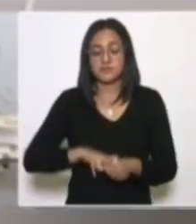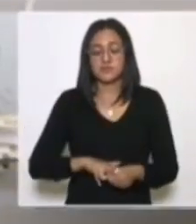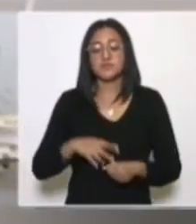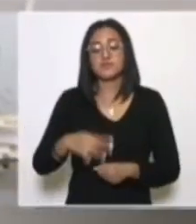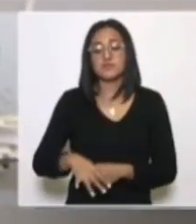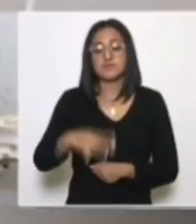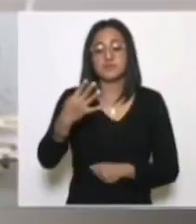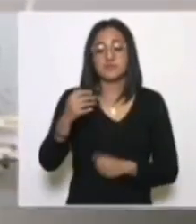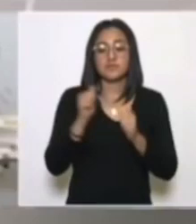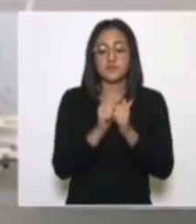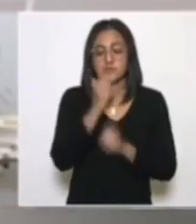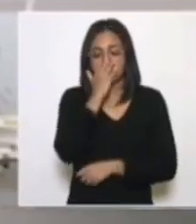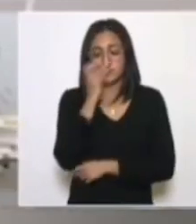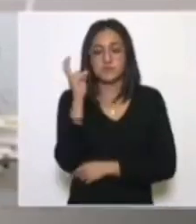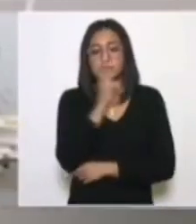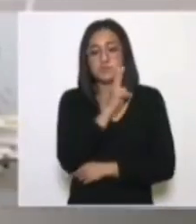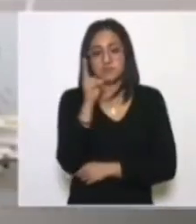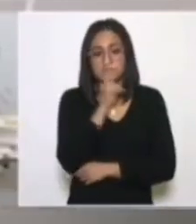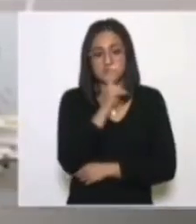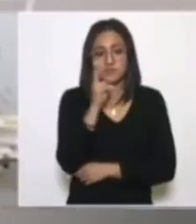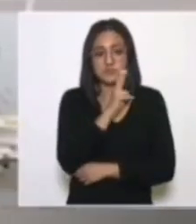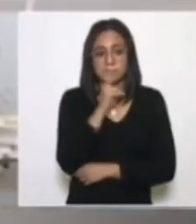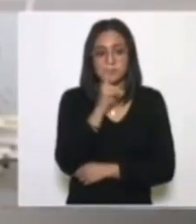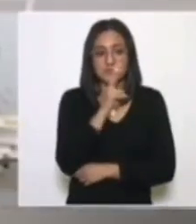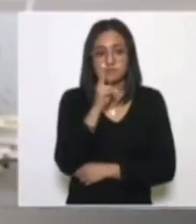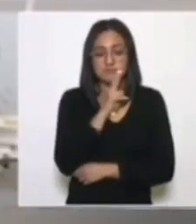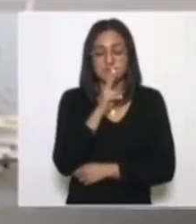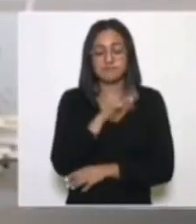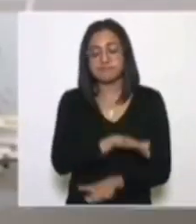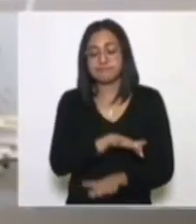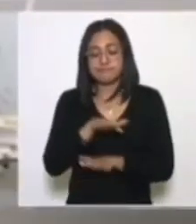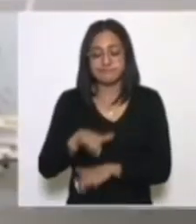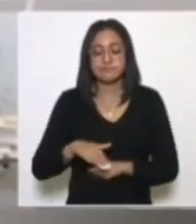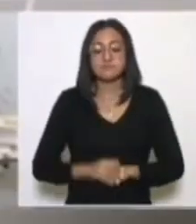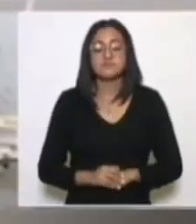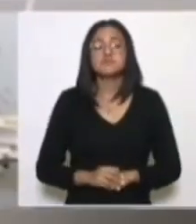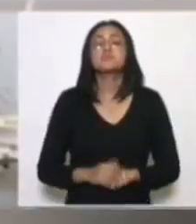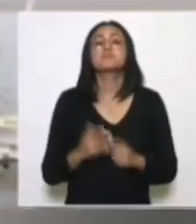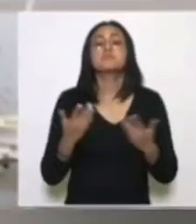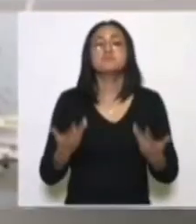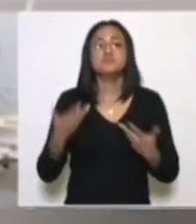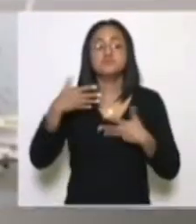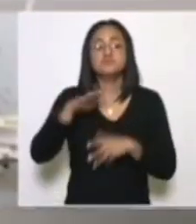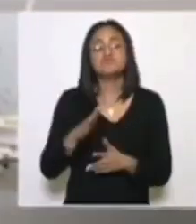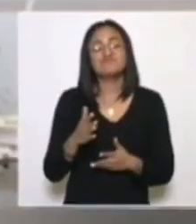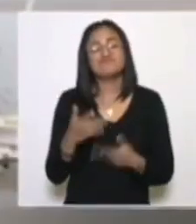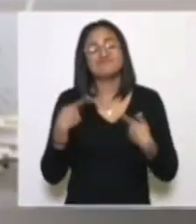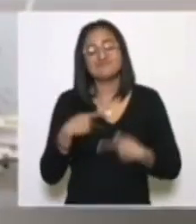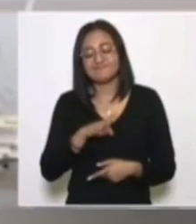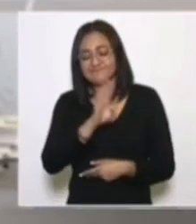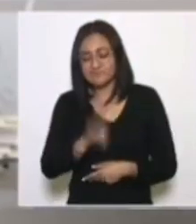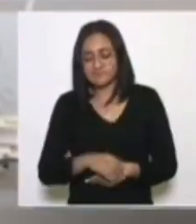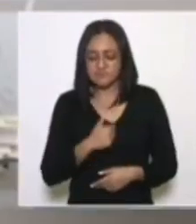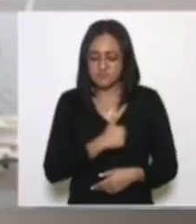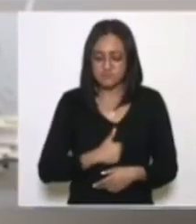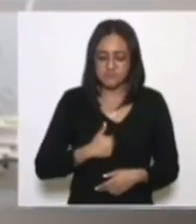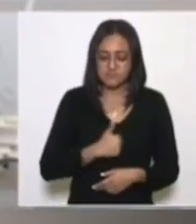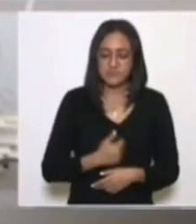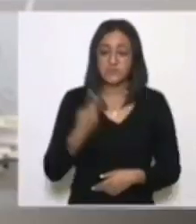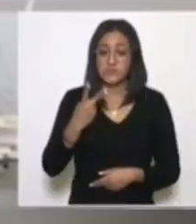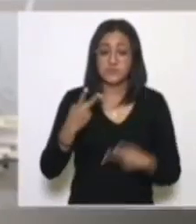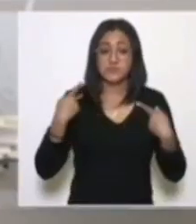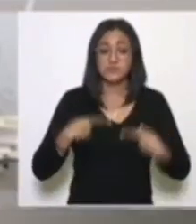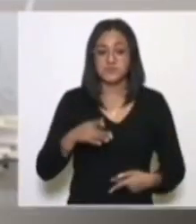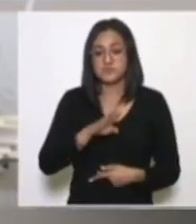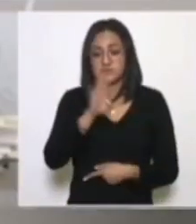hospitalizados, 14 de ellos requieren de ventilación mecánica asistida. En lo que respecta lamentablemente a las defunciones, 2